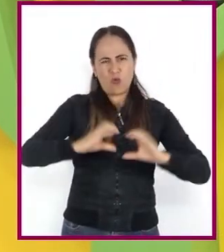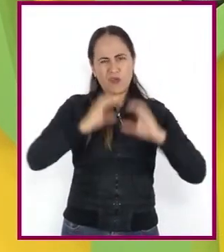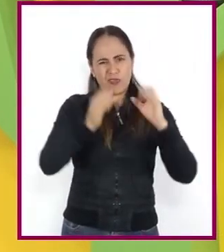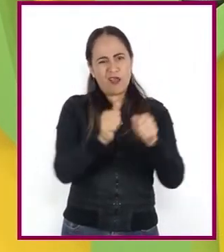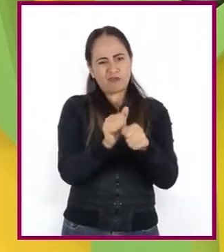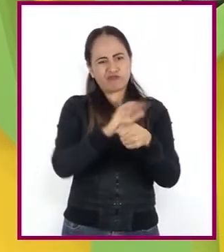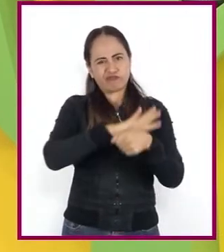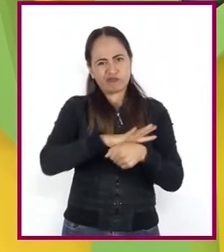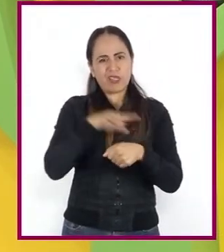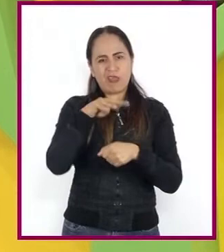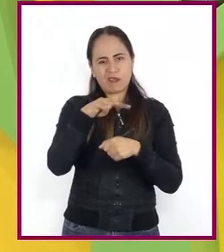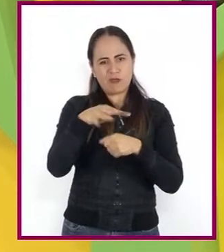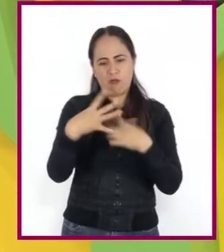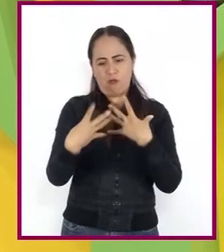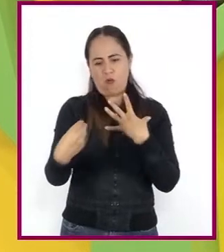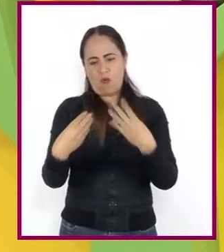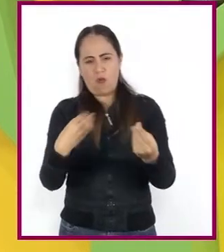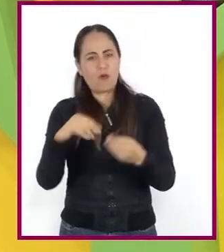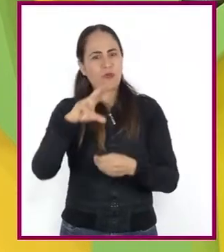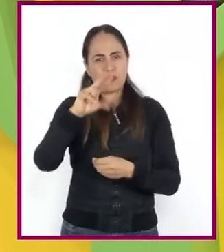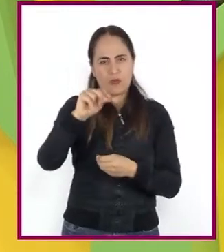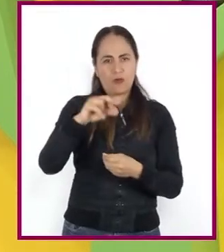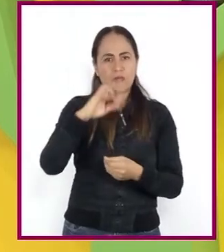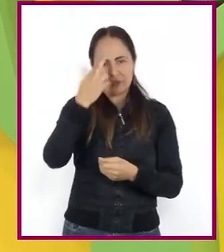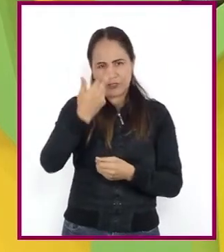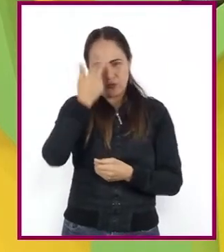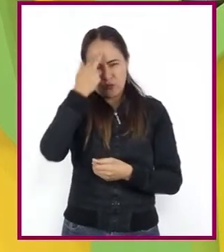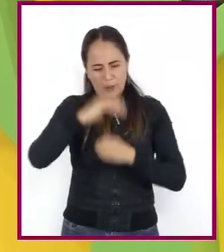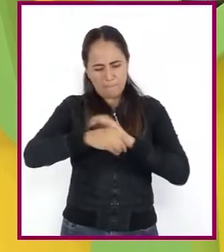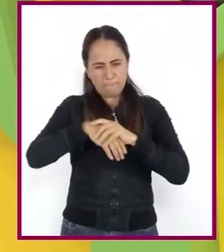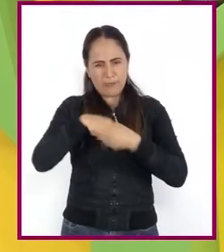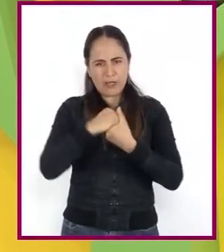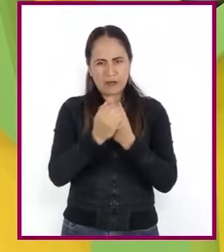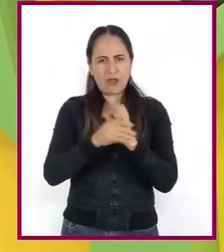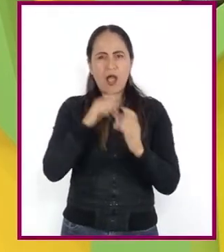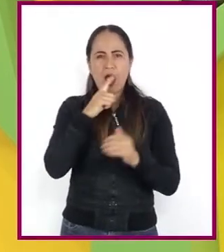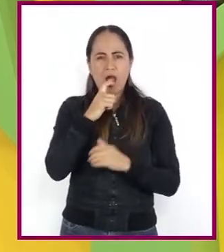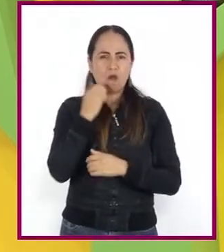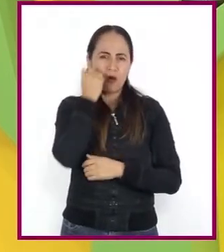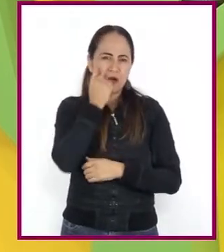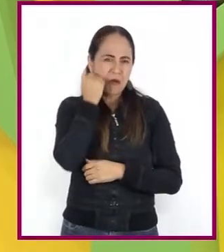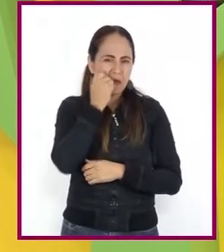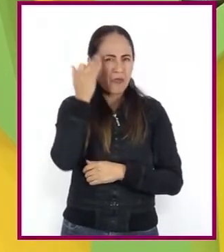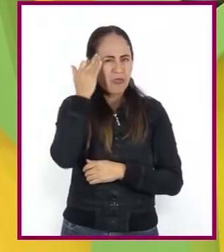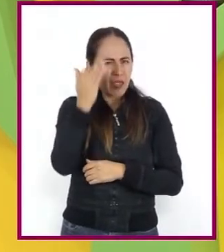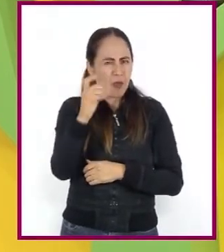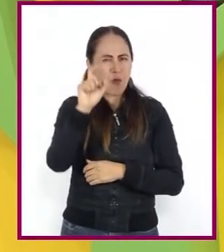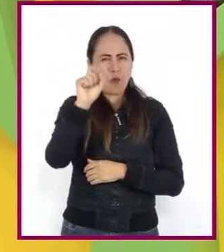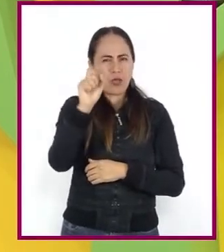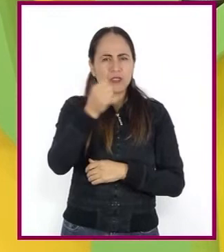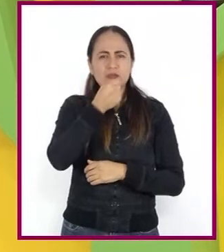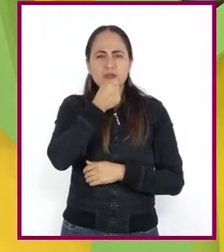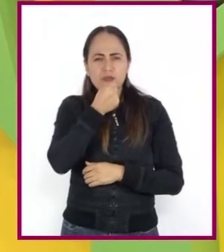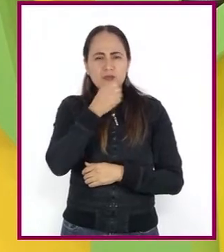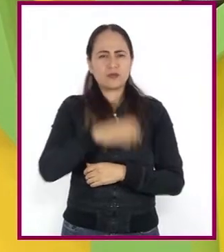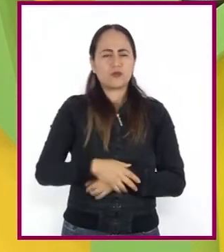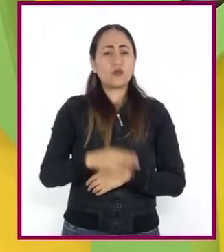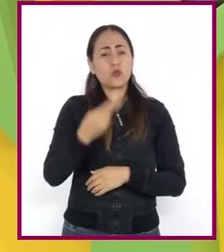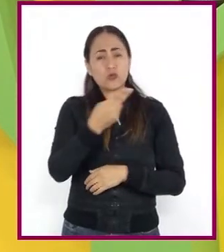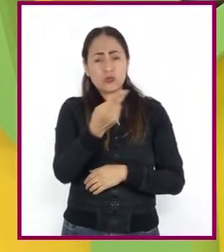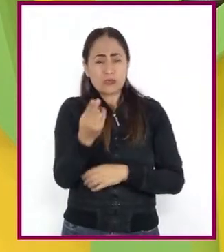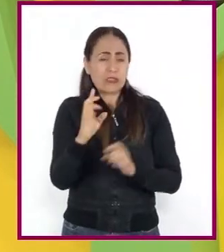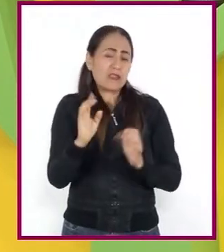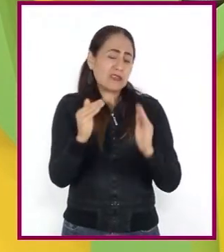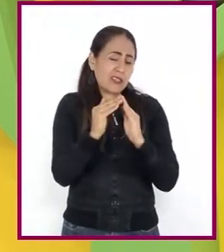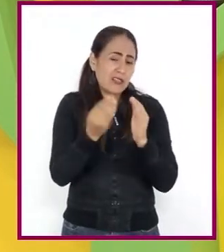COVID-19. Recuerden lavar sus manos con agua y jabón por aproximadamente 20 segundos. Y si tienen que salir